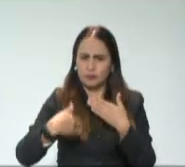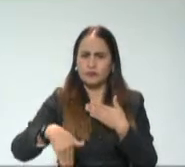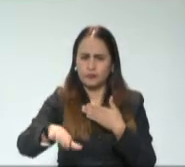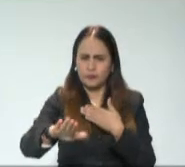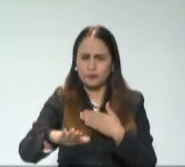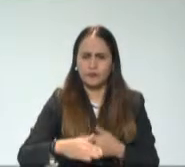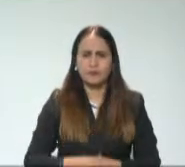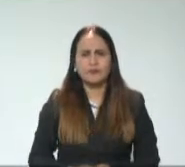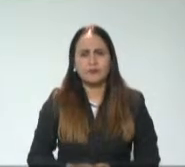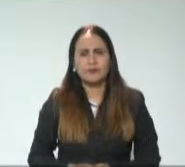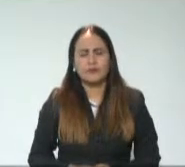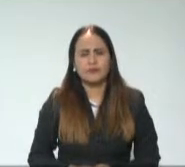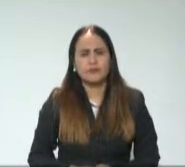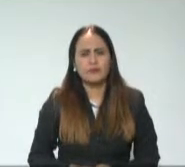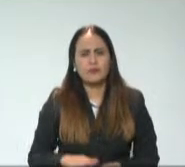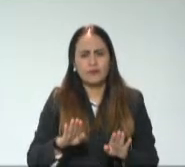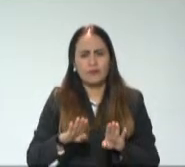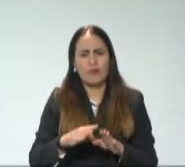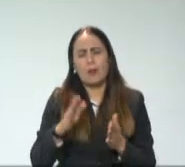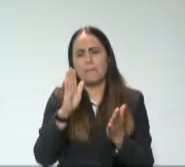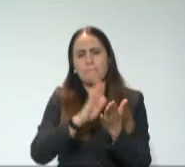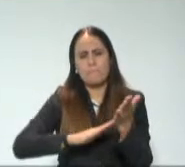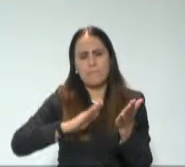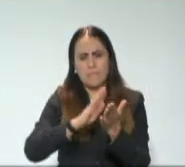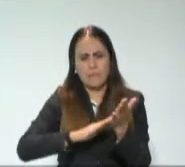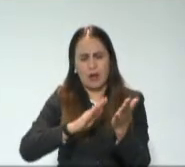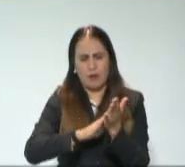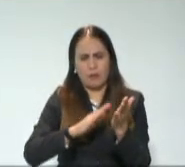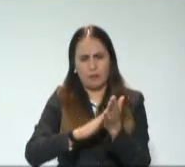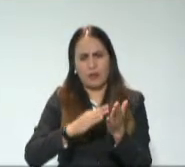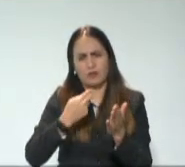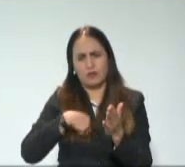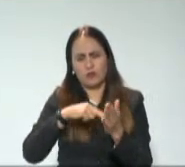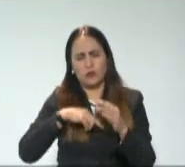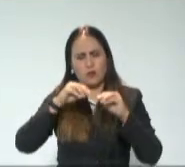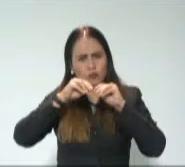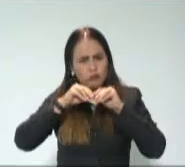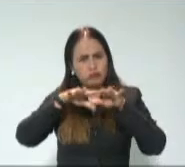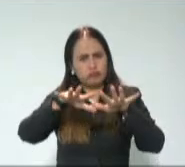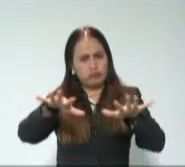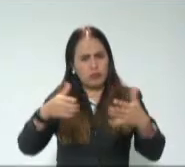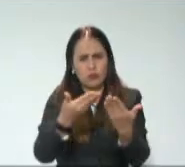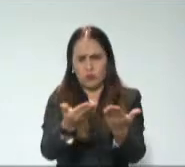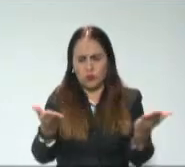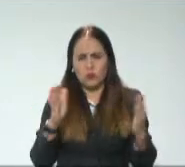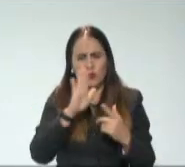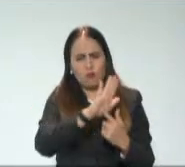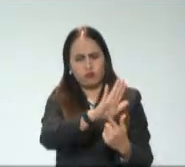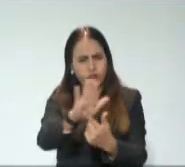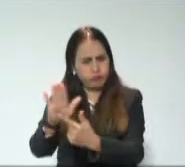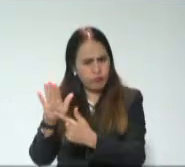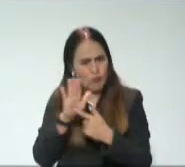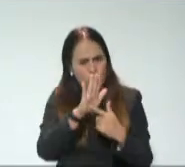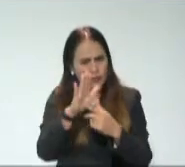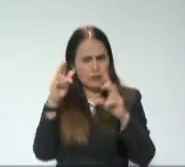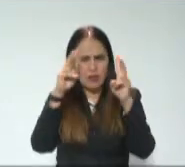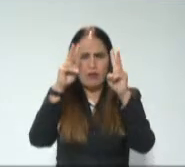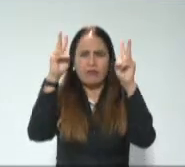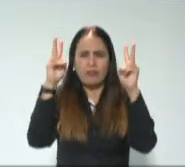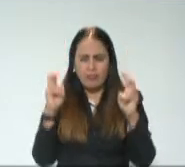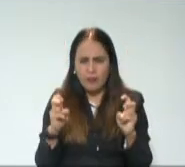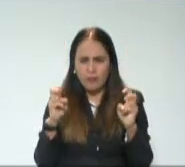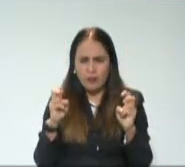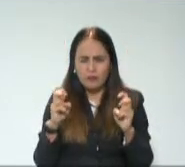eh vamos a publicar un documento que nos encantaría Por supuesto compartir con todos ustedes sobre eh Los